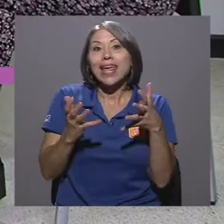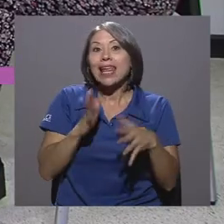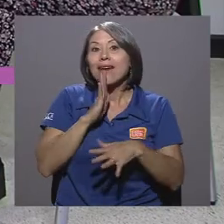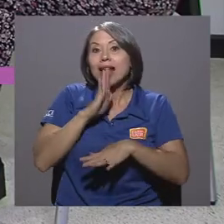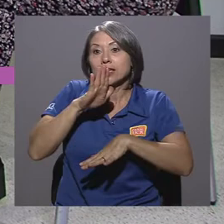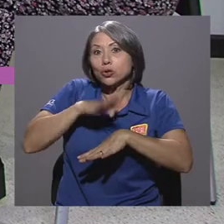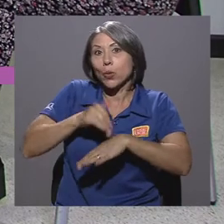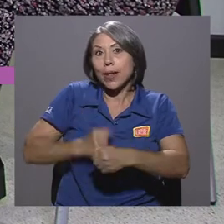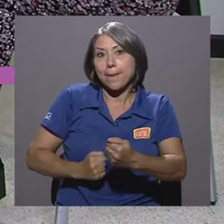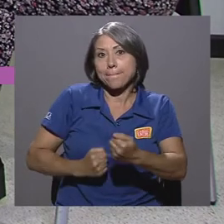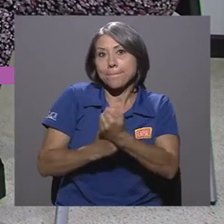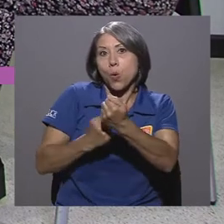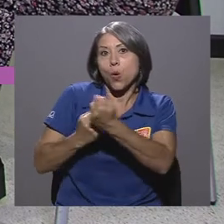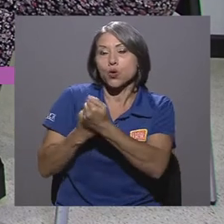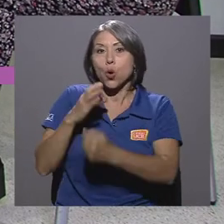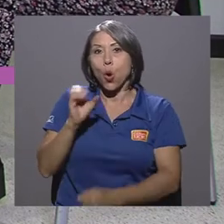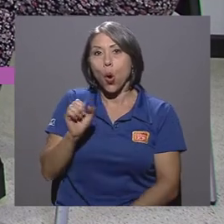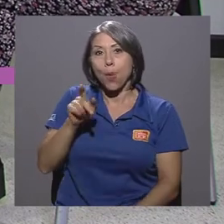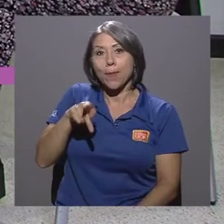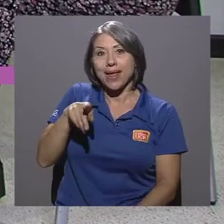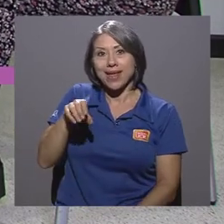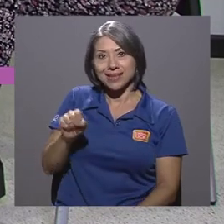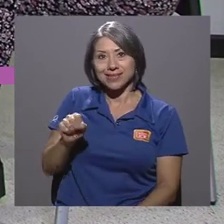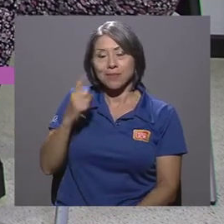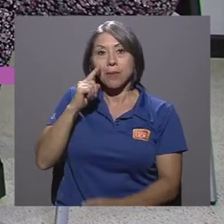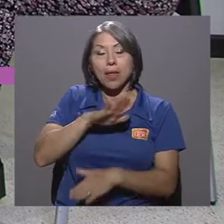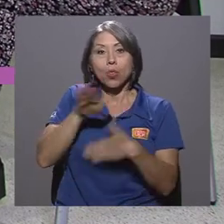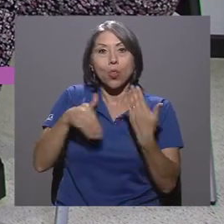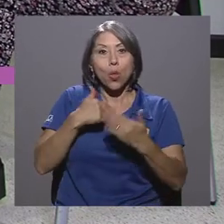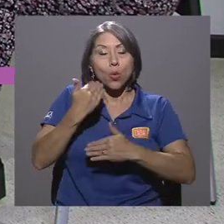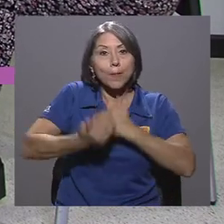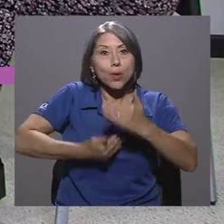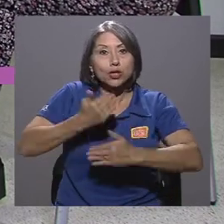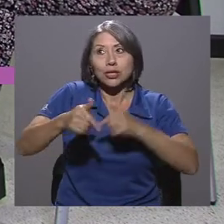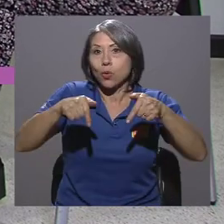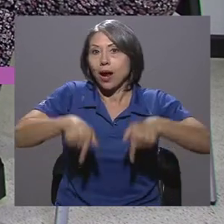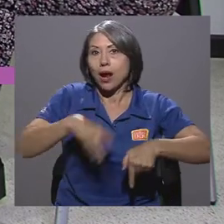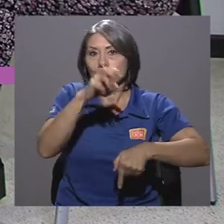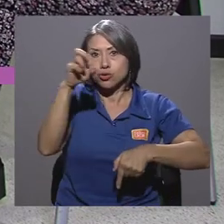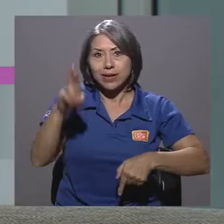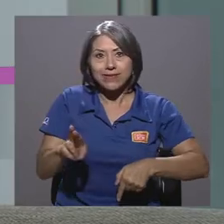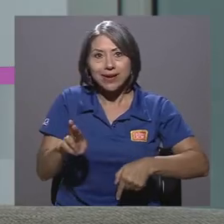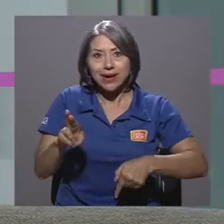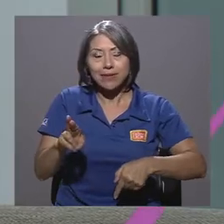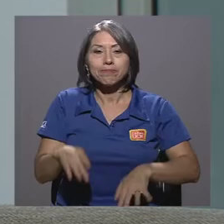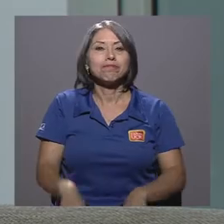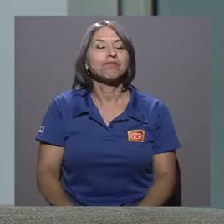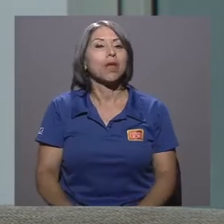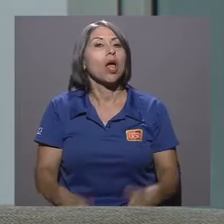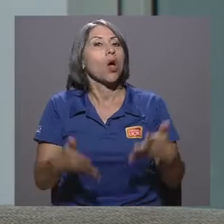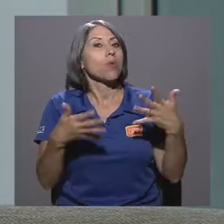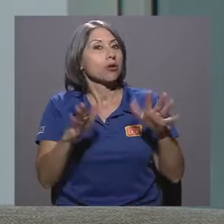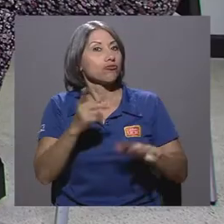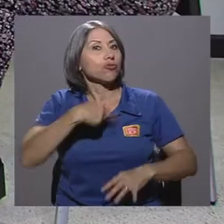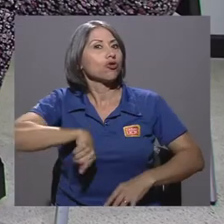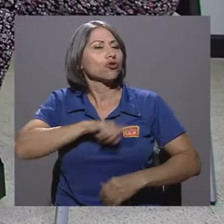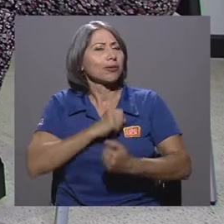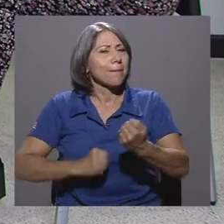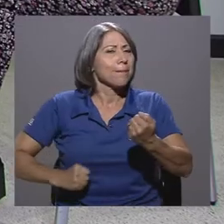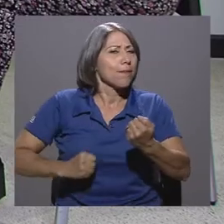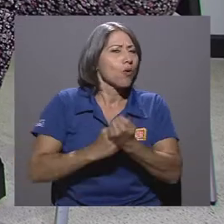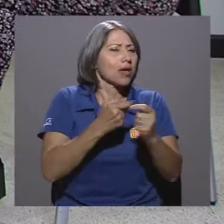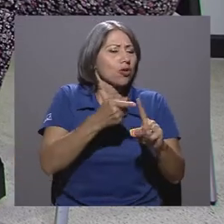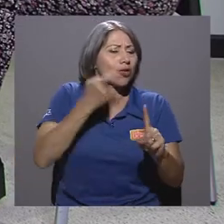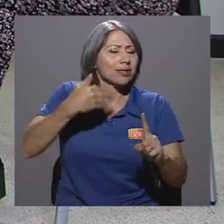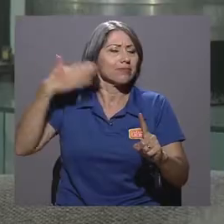este apoyo que ha dado la OPS a todo este proceso también, digamos, acá en Costa Rica. Hemos estado apoyando desde el comienzo